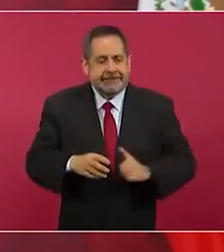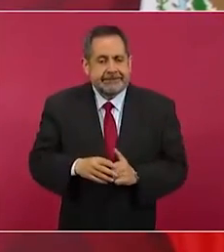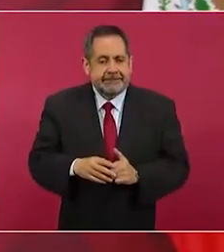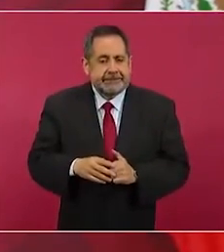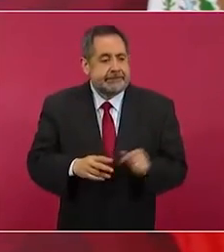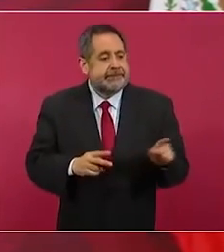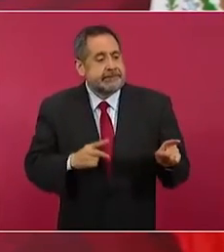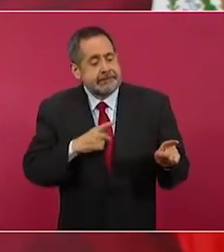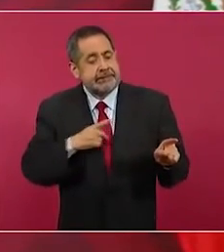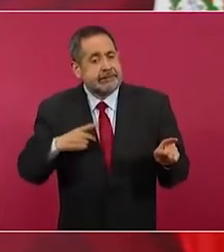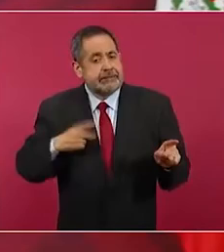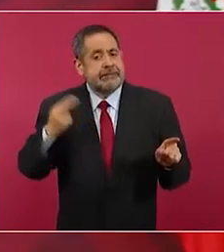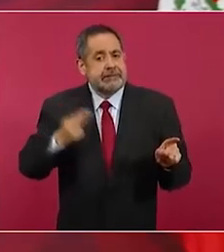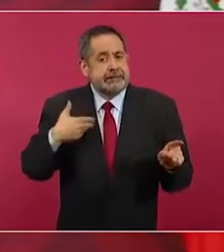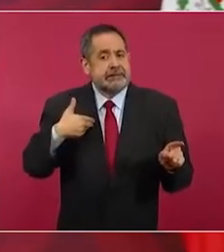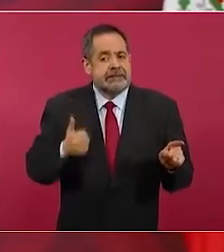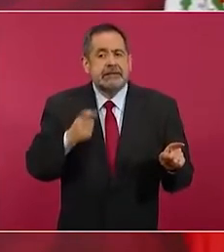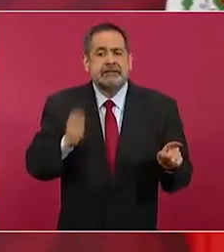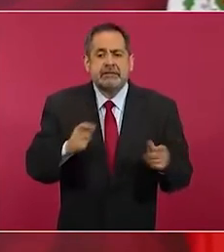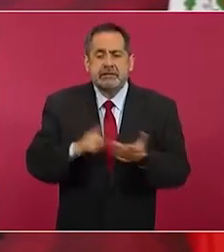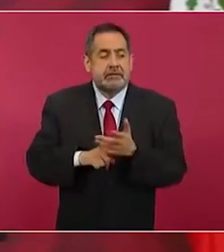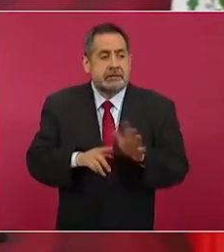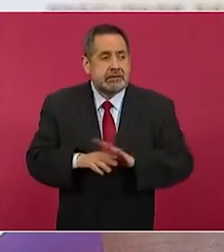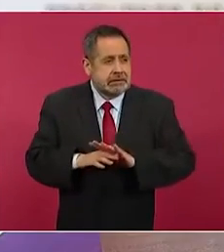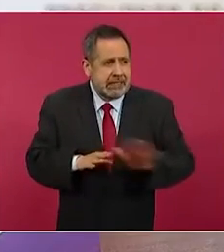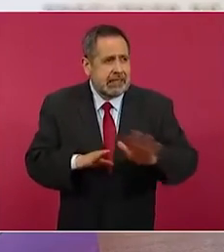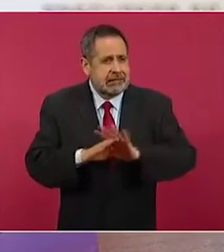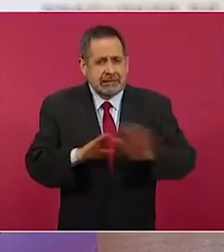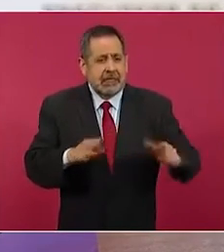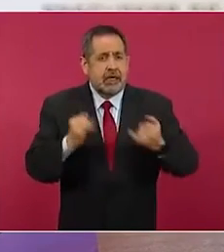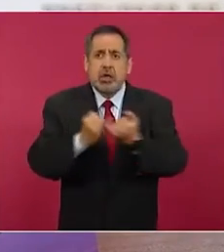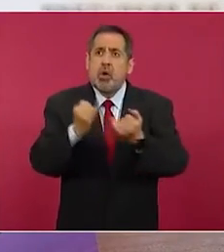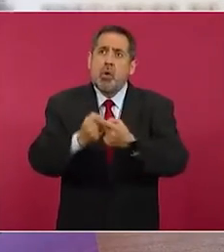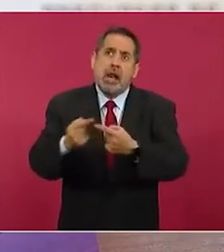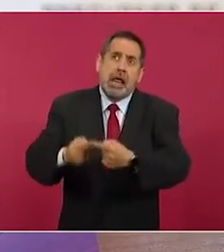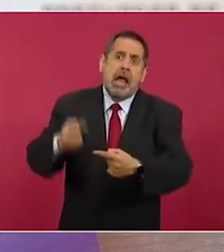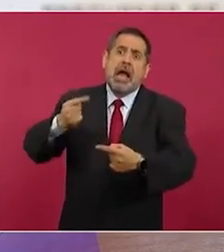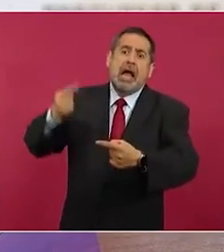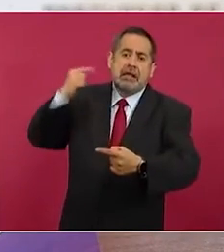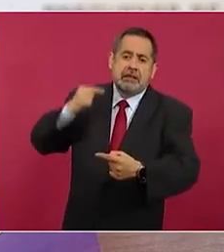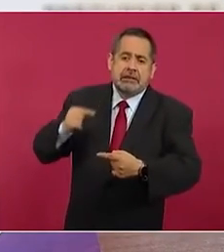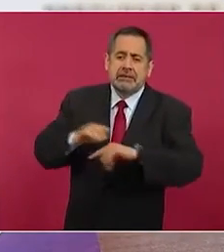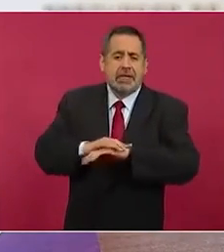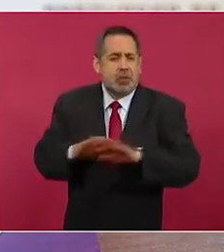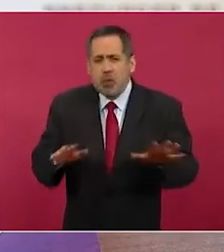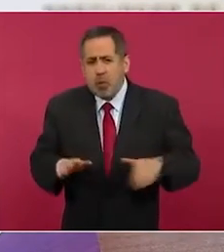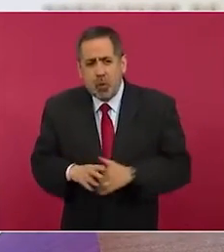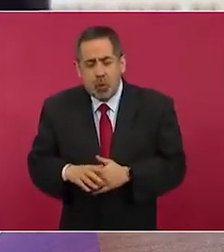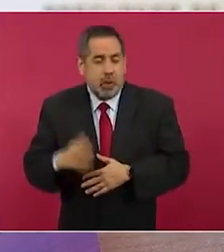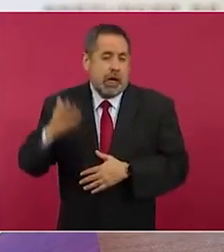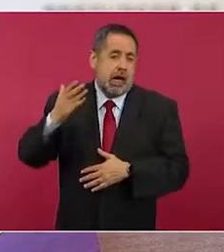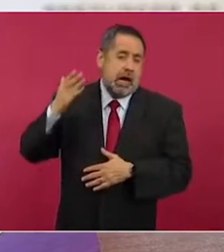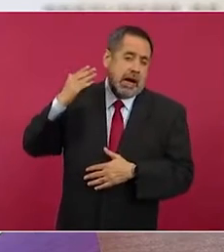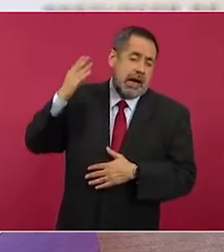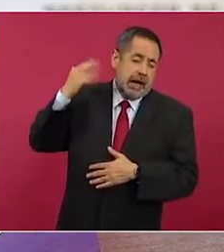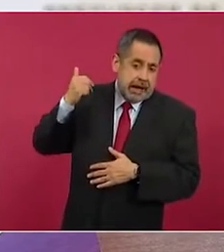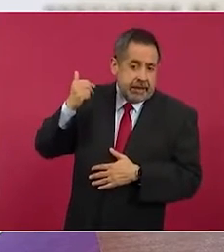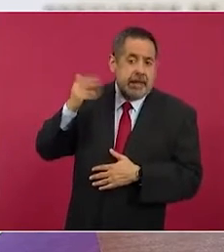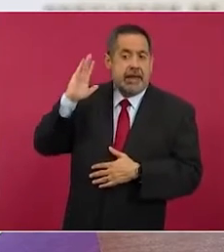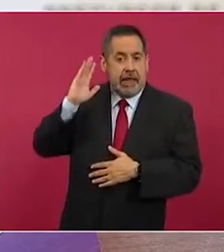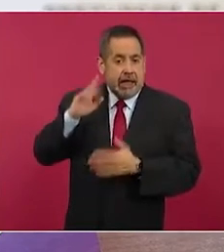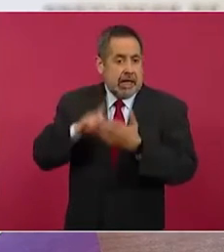tienen que entender que ya no es como antes, que la política se hacía